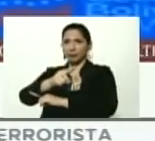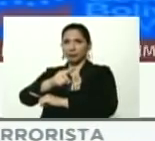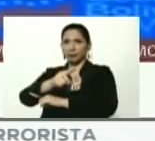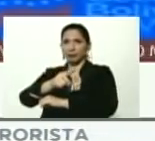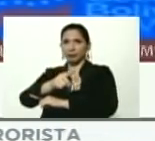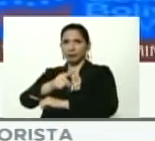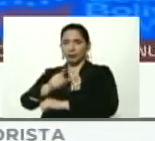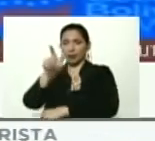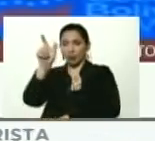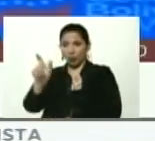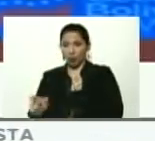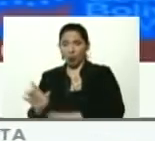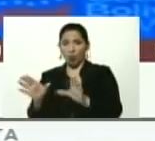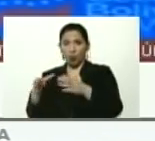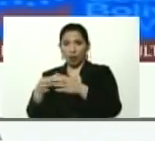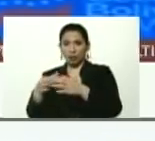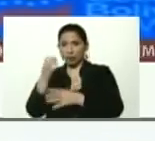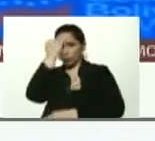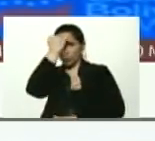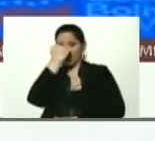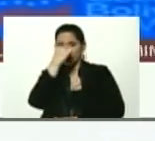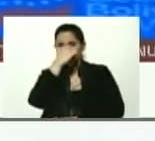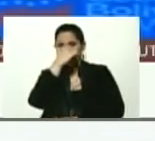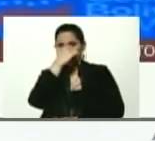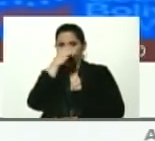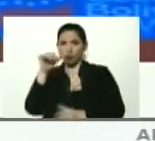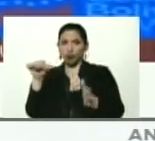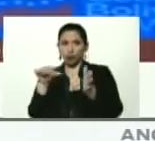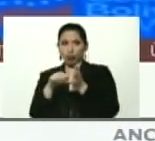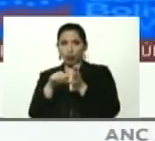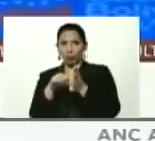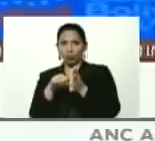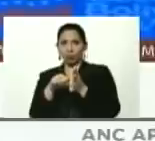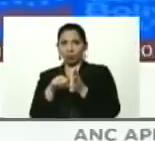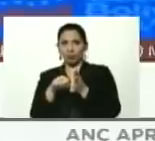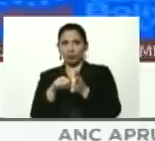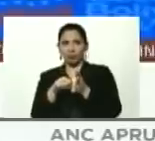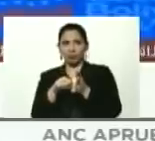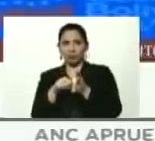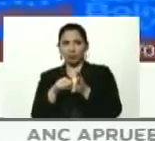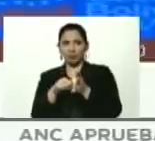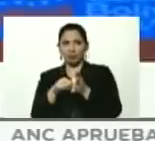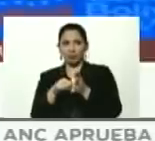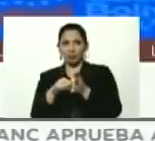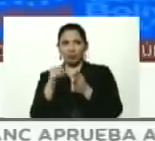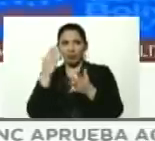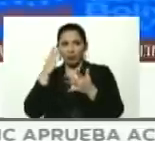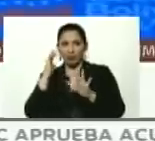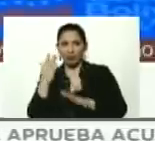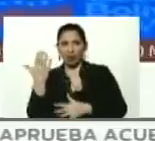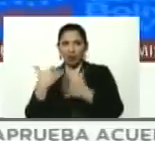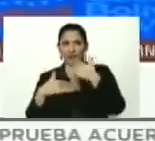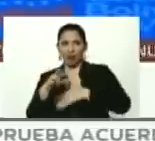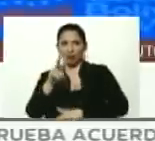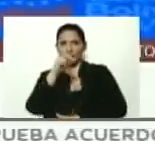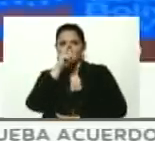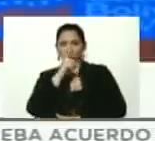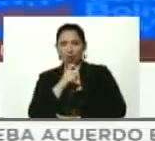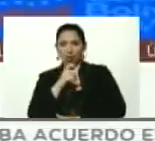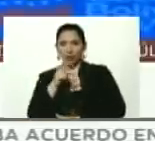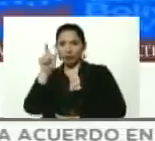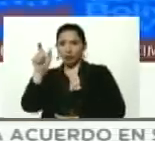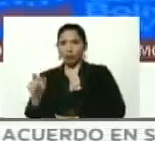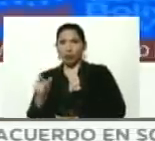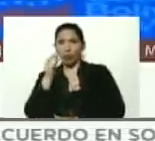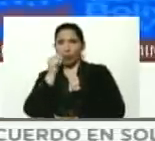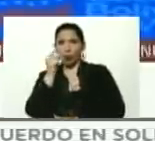esta organización criminal donde casualmente hace 2 años el señor José Ignacio